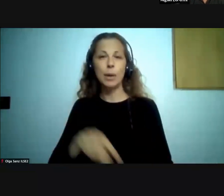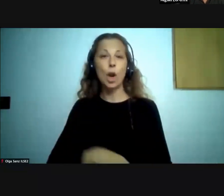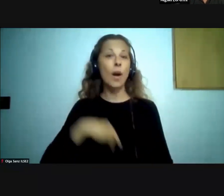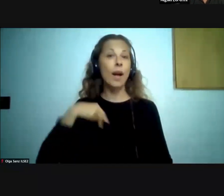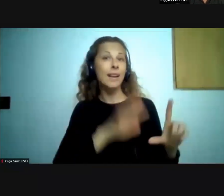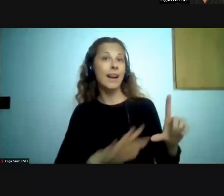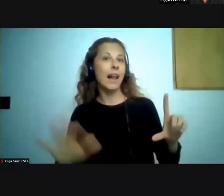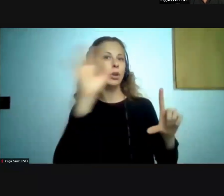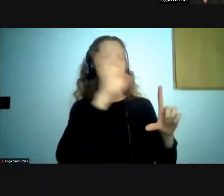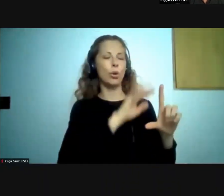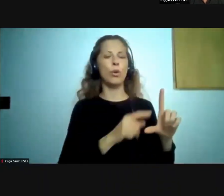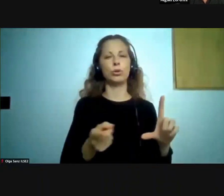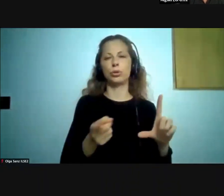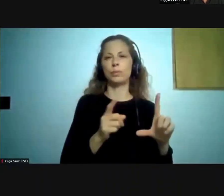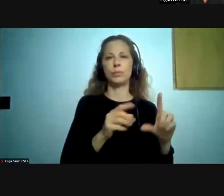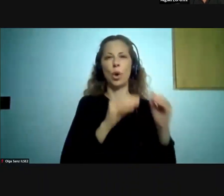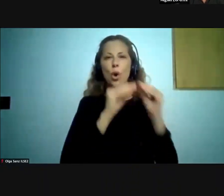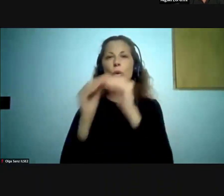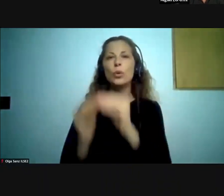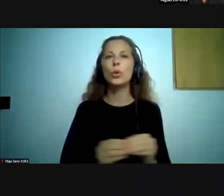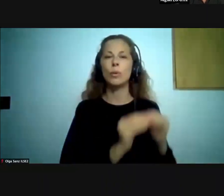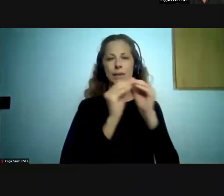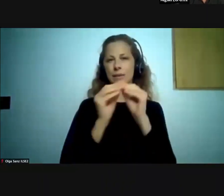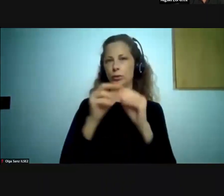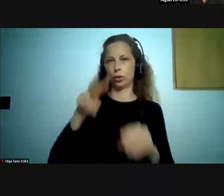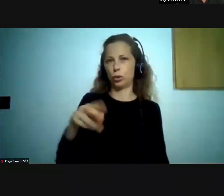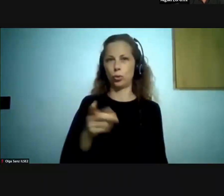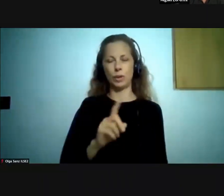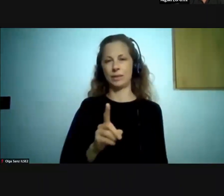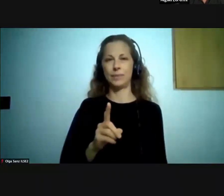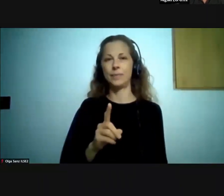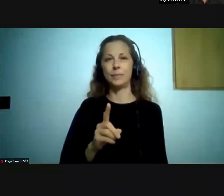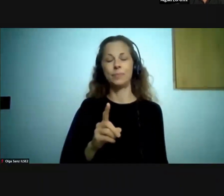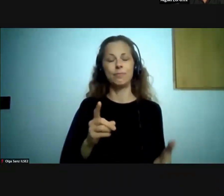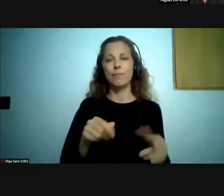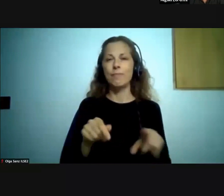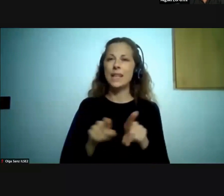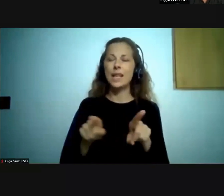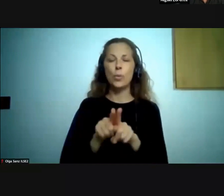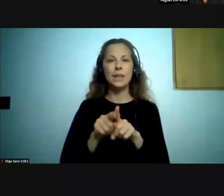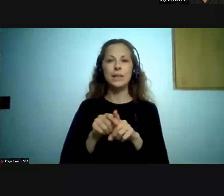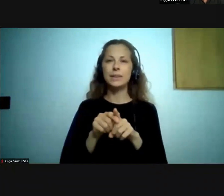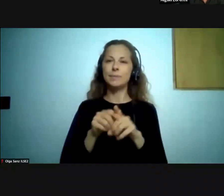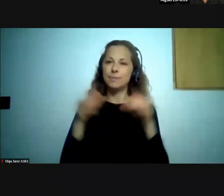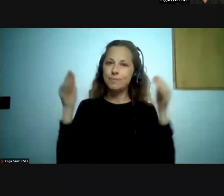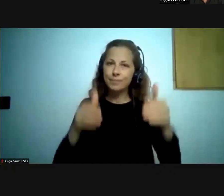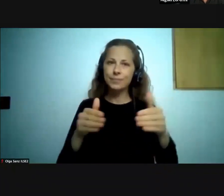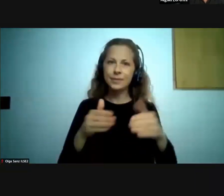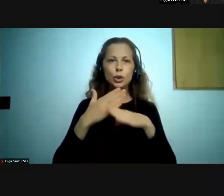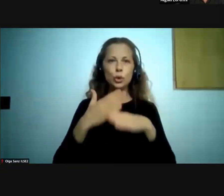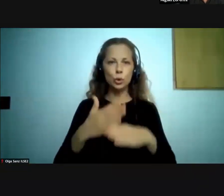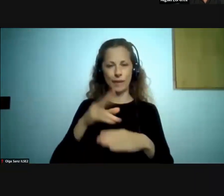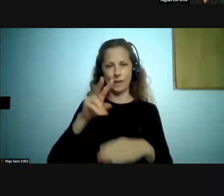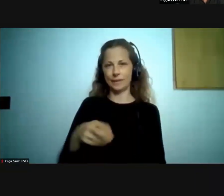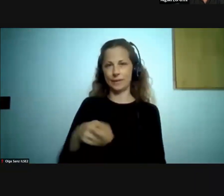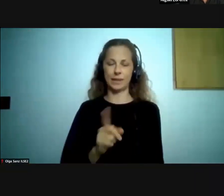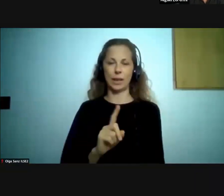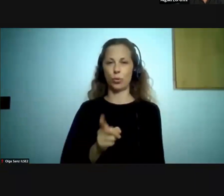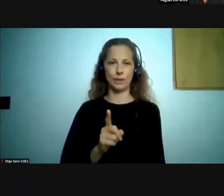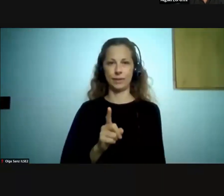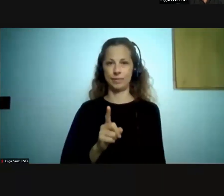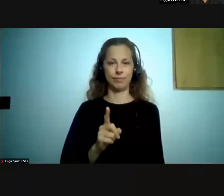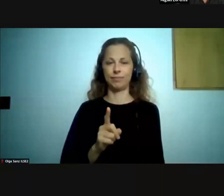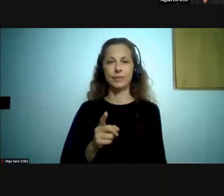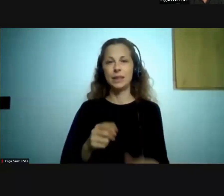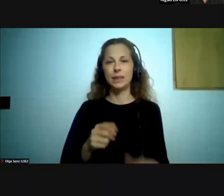regulado, algo normalizado, ¿no? Entonces, yo creo que no estamos trabajando lo suficiente y hay una transformación que claramente sigue